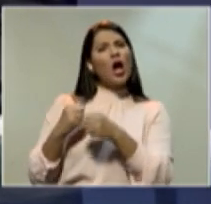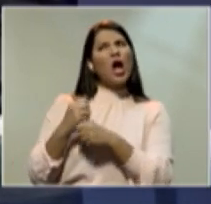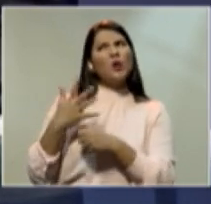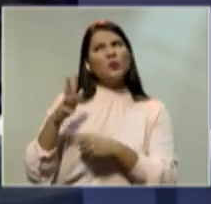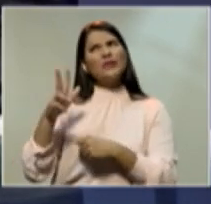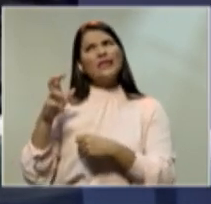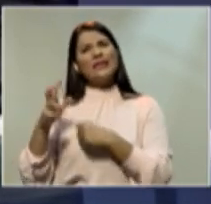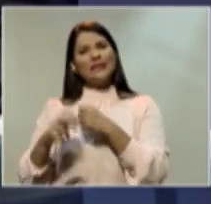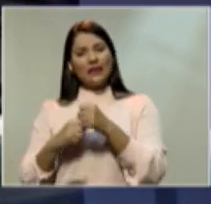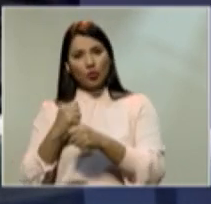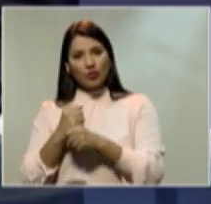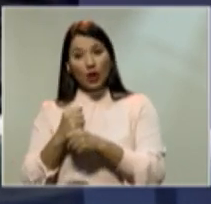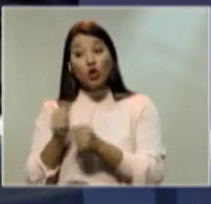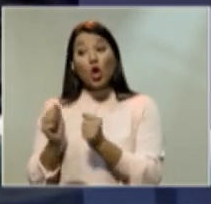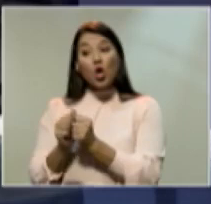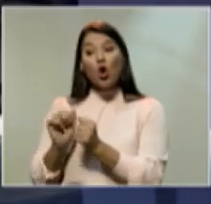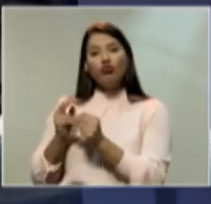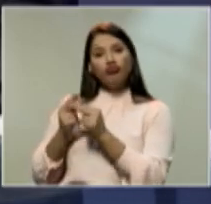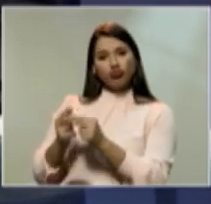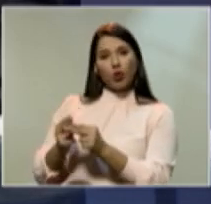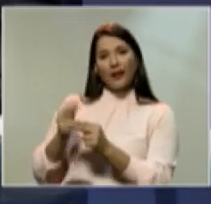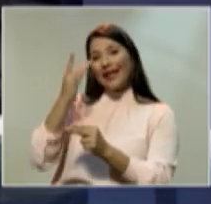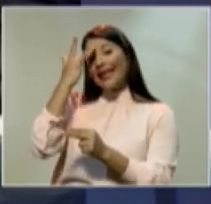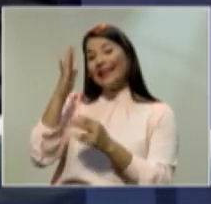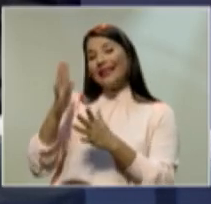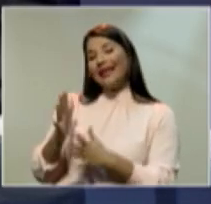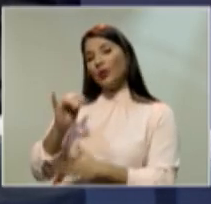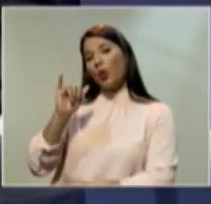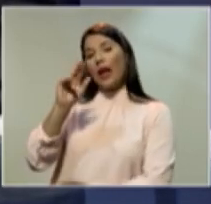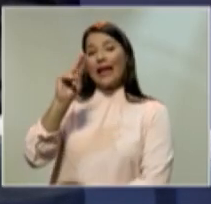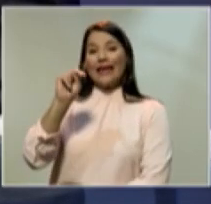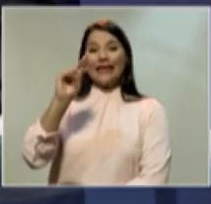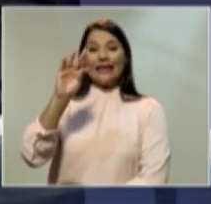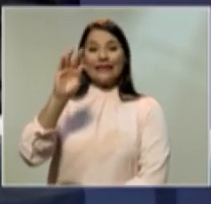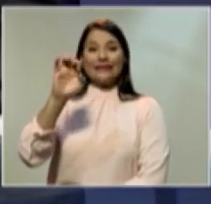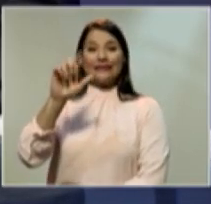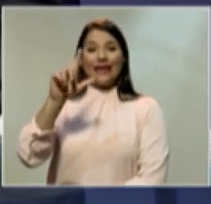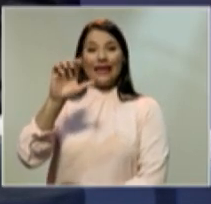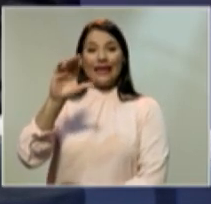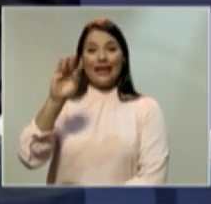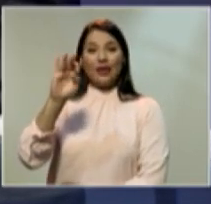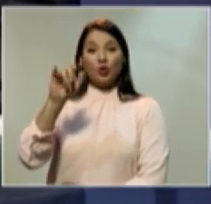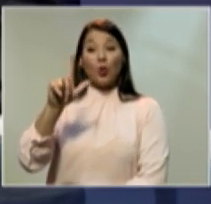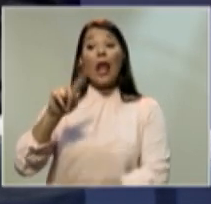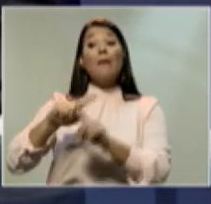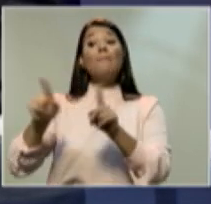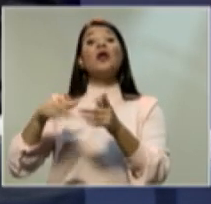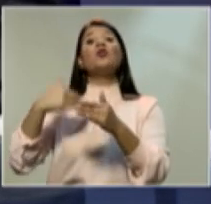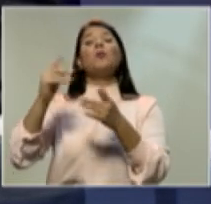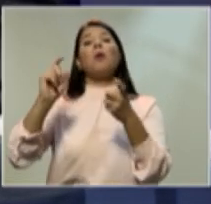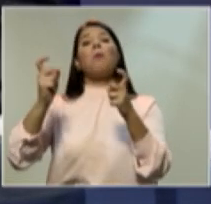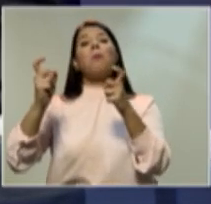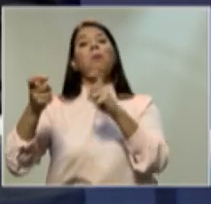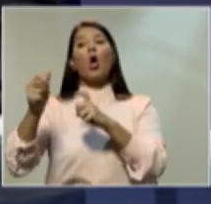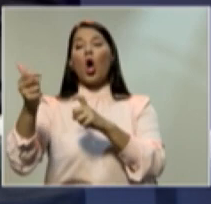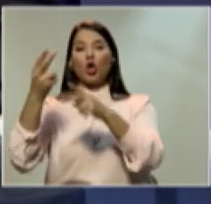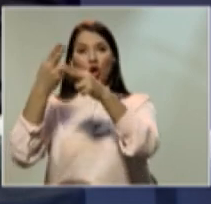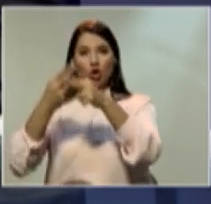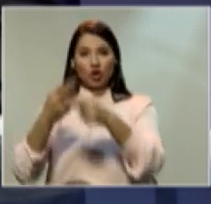300 años con ese nombre, pero a lo largo de la historia con otros nombres, siempre con una